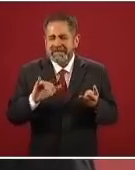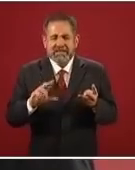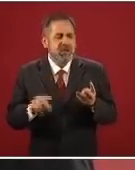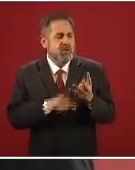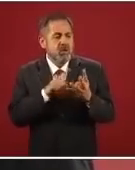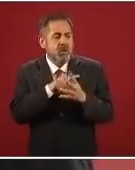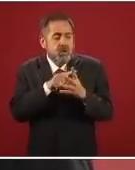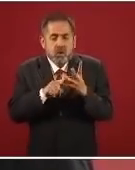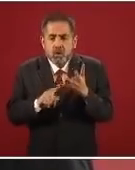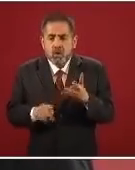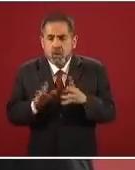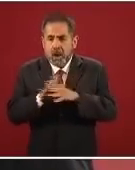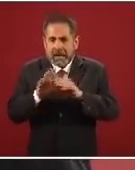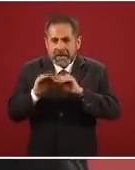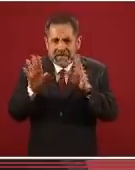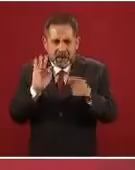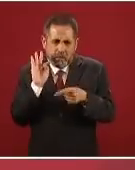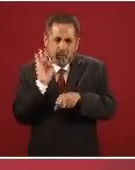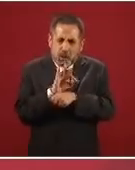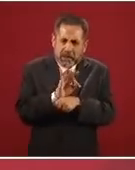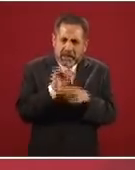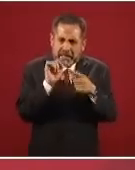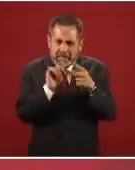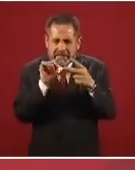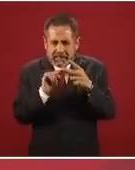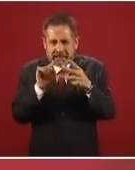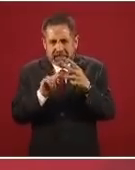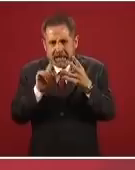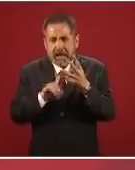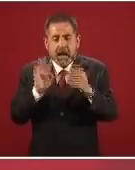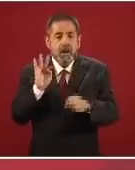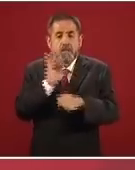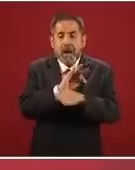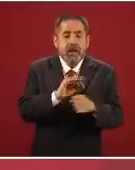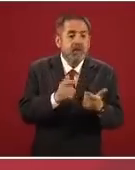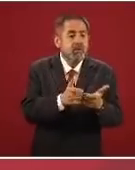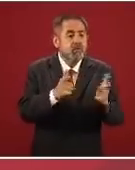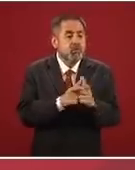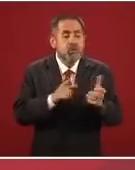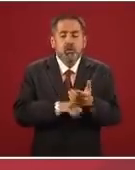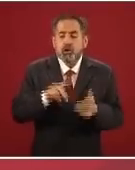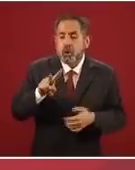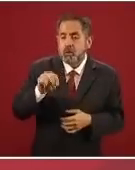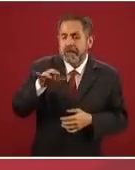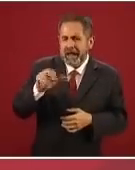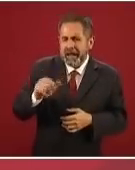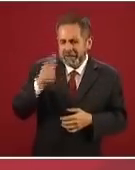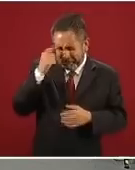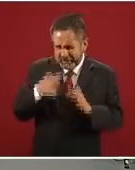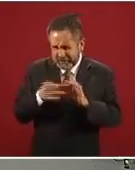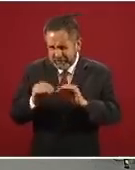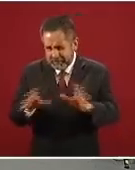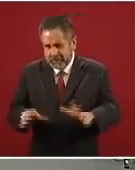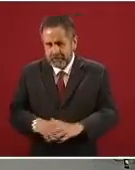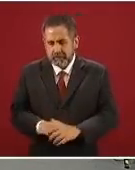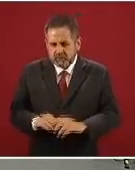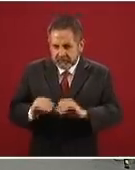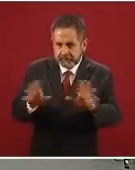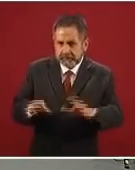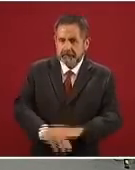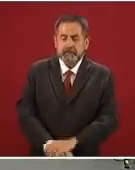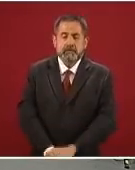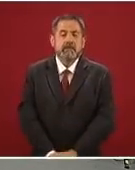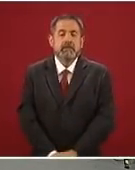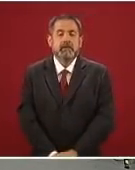que tienen que estar más protegidos. ¿Por qué? Porque son grupos vulnerables. No sé si esté claro. ¿Sí está claro? Qué